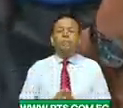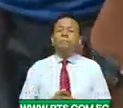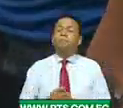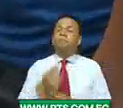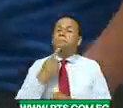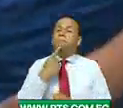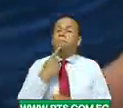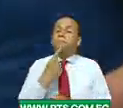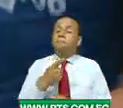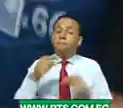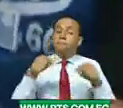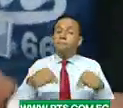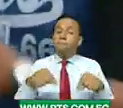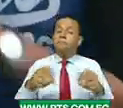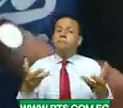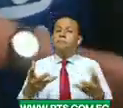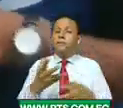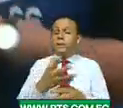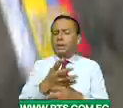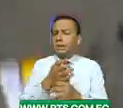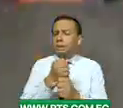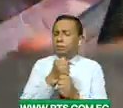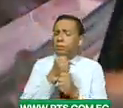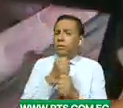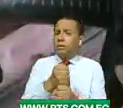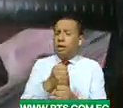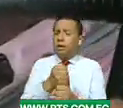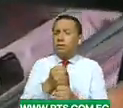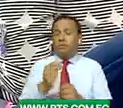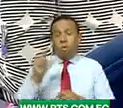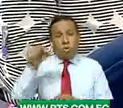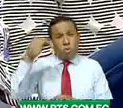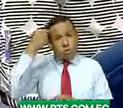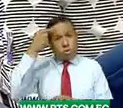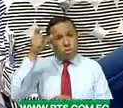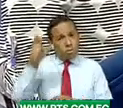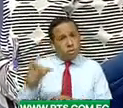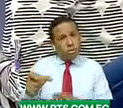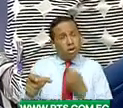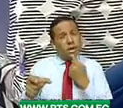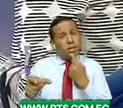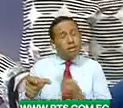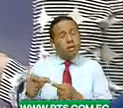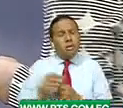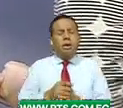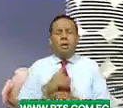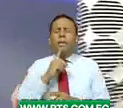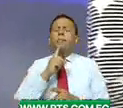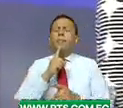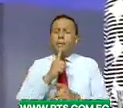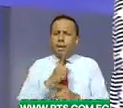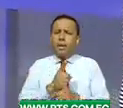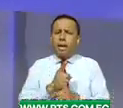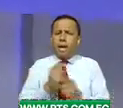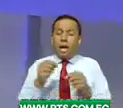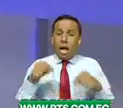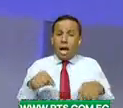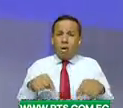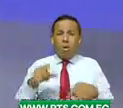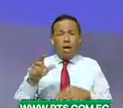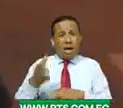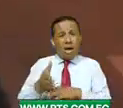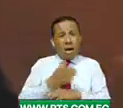que aplican en Guayas y todo el país, afirma el gobernador. Está convencido de que la ampliación del estado